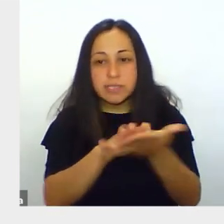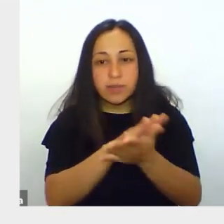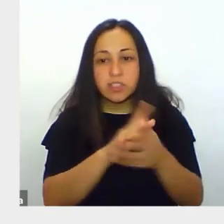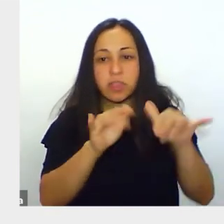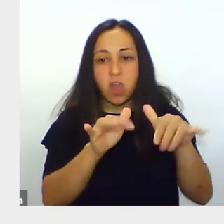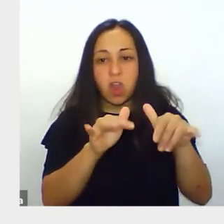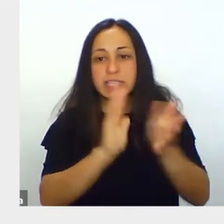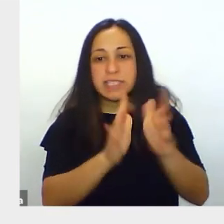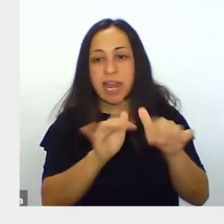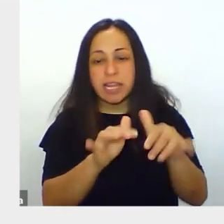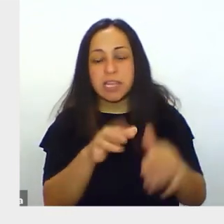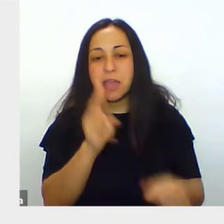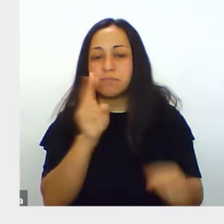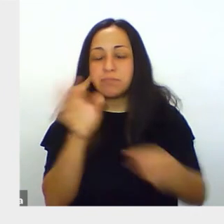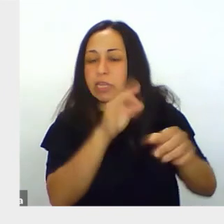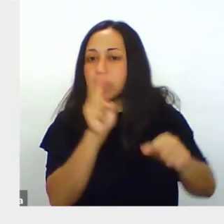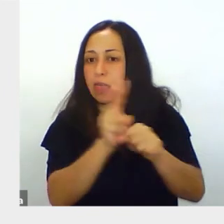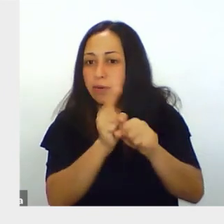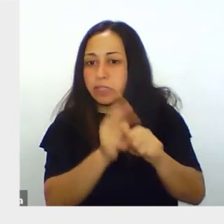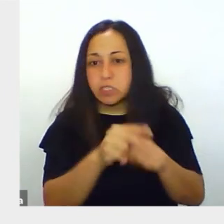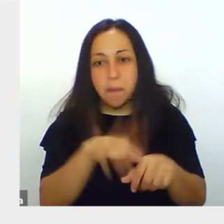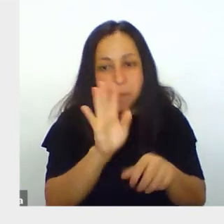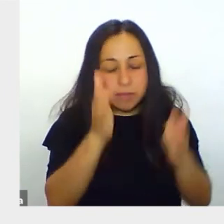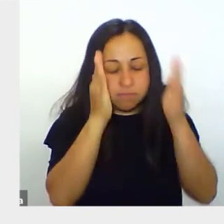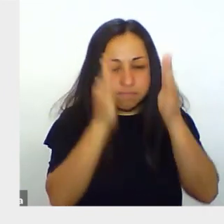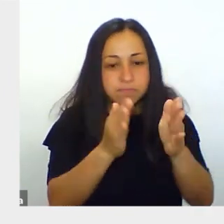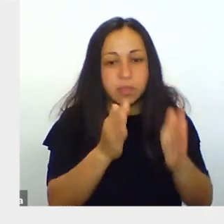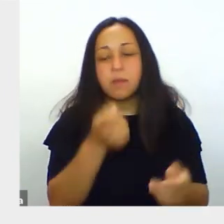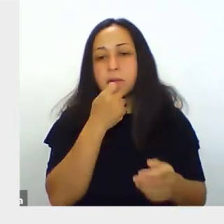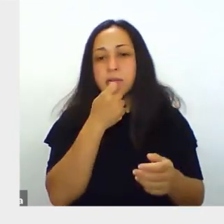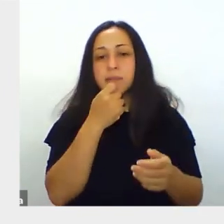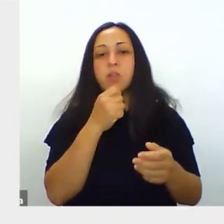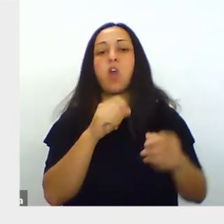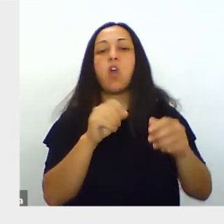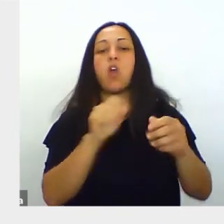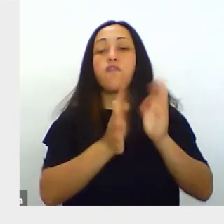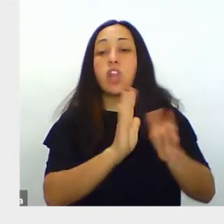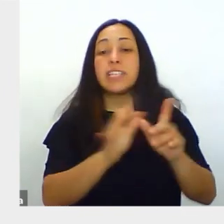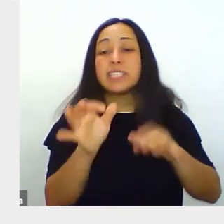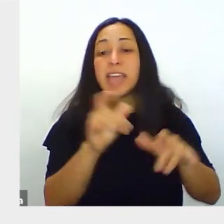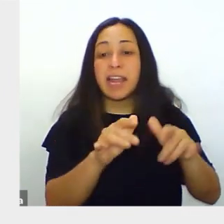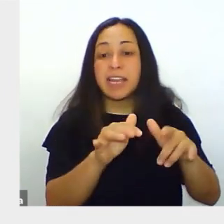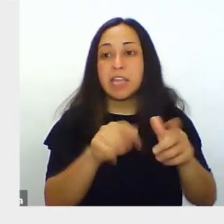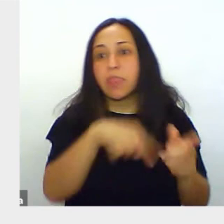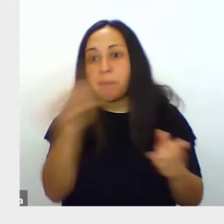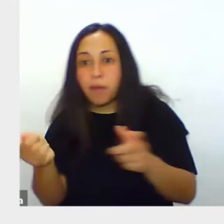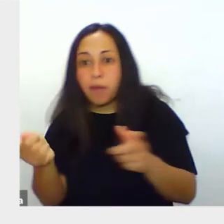violencia de género en línea. O sea que, por ejemplo, en esas situaciones donde la violencia en línea después se trasladó a una violencia